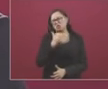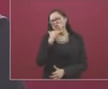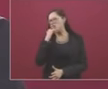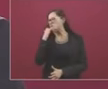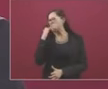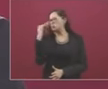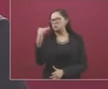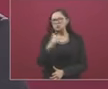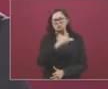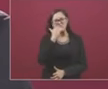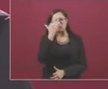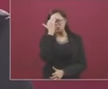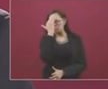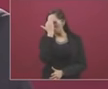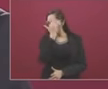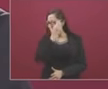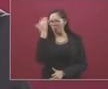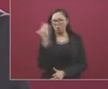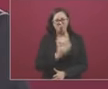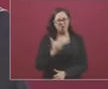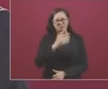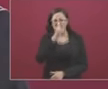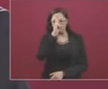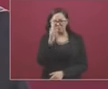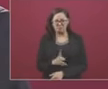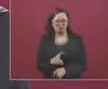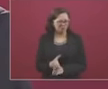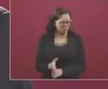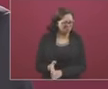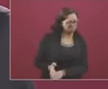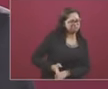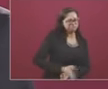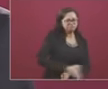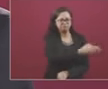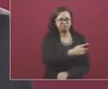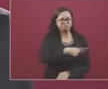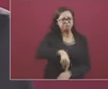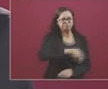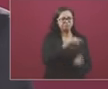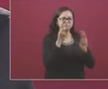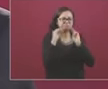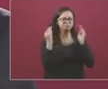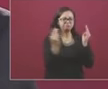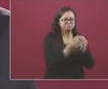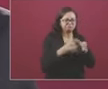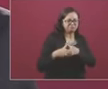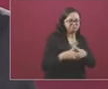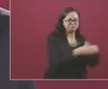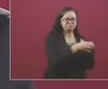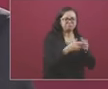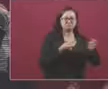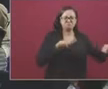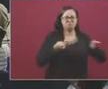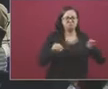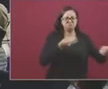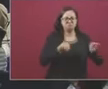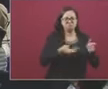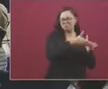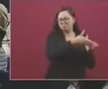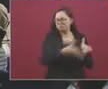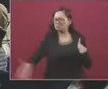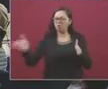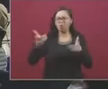tristes tiempos en que dominaba la mafia del poder ciudad de